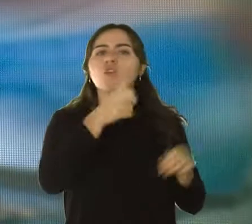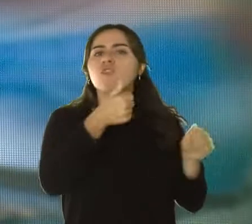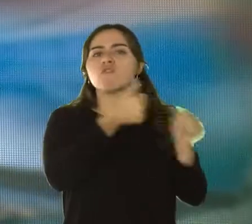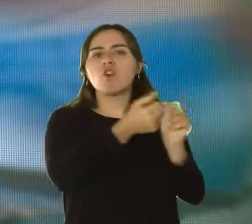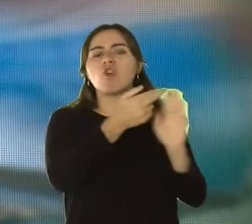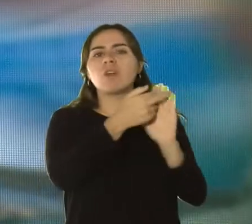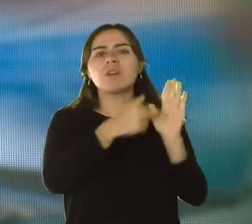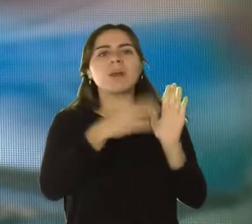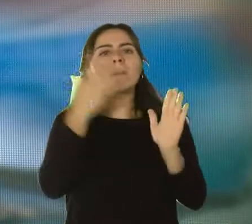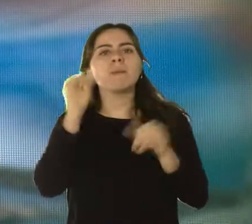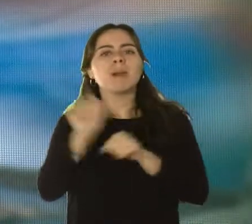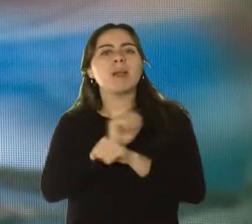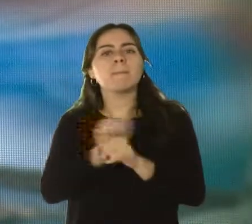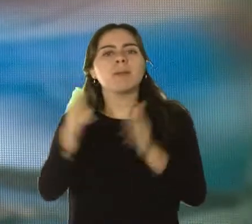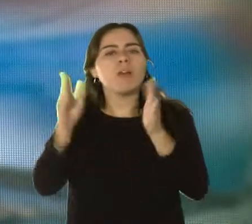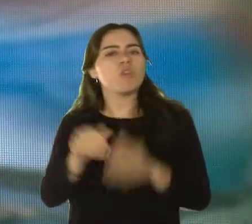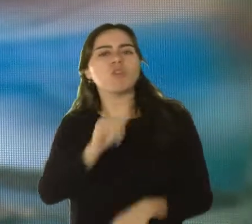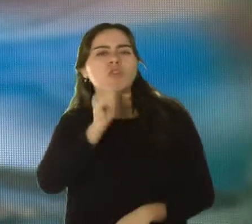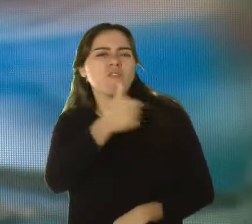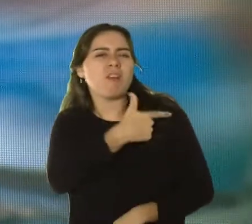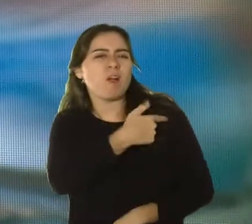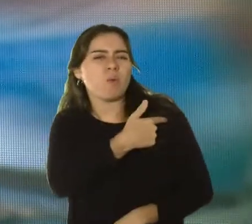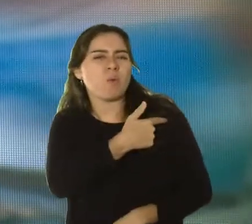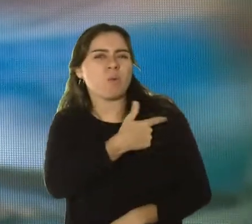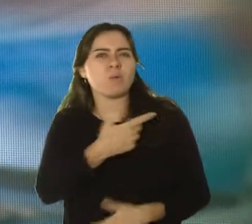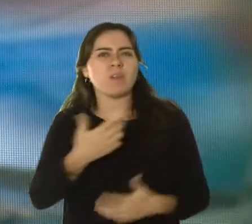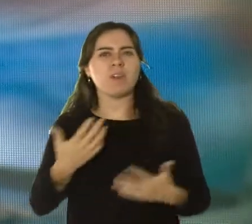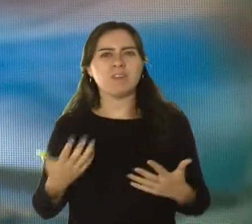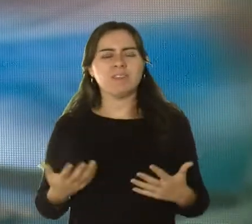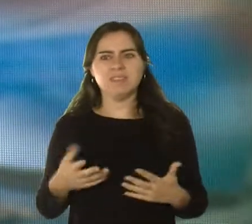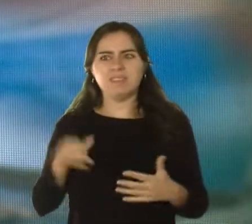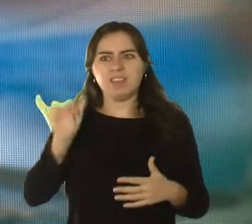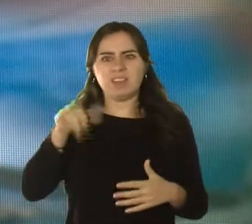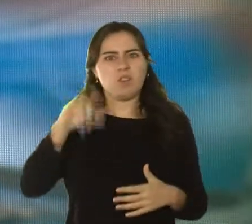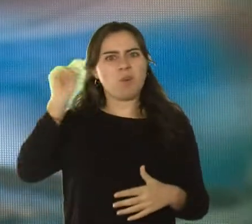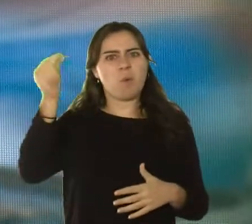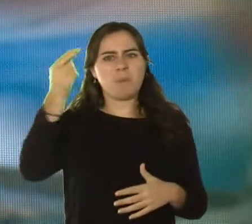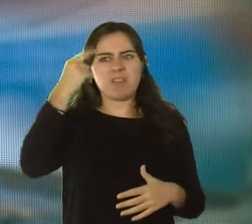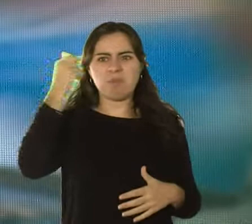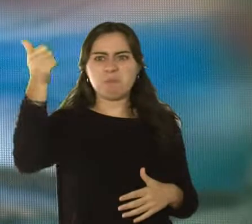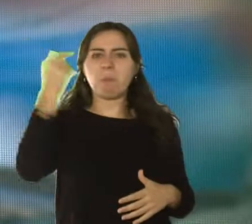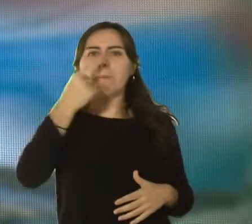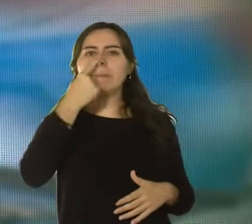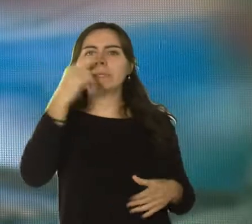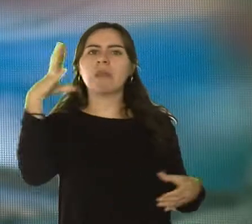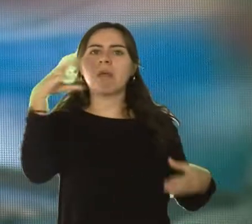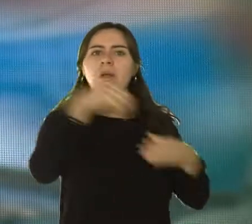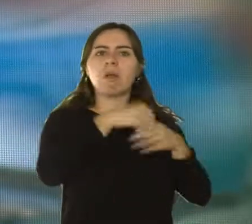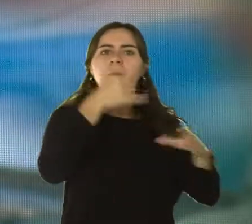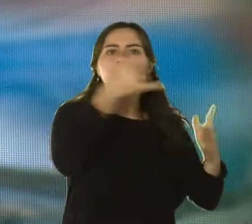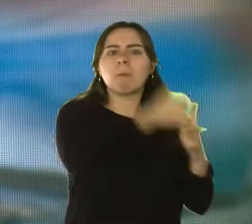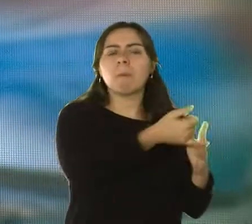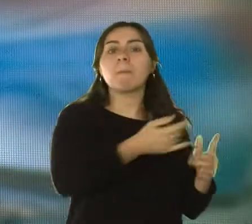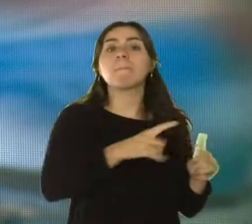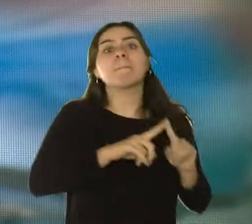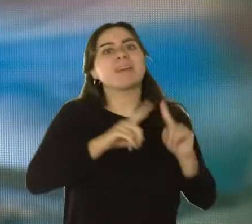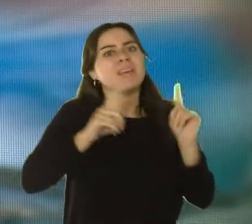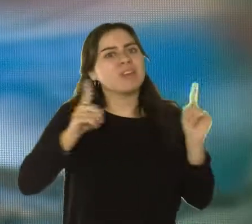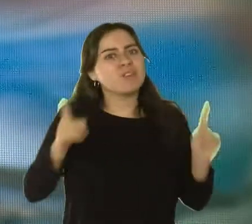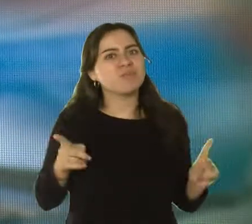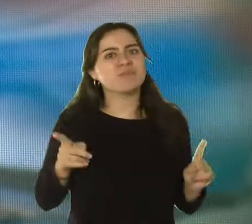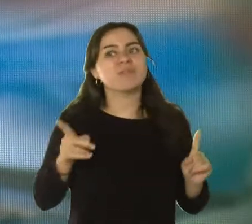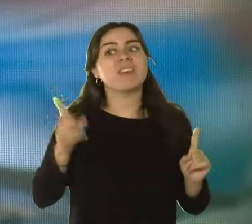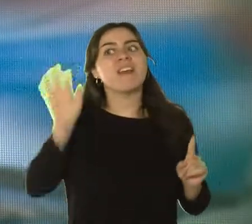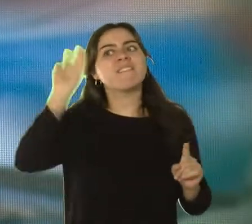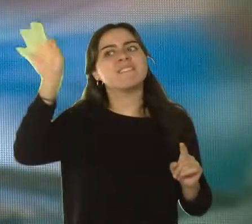estén vacunados. Es tan específico y es un entrometimiento, pero entonces hay que ver cómo los tribunales, el Tribunal Federal precisamente